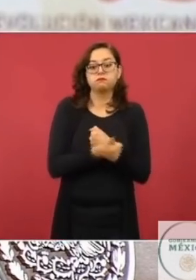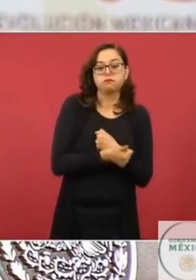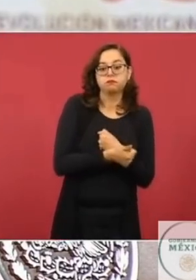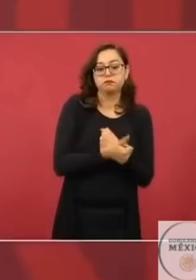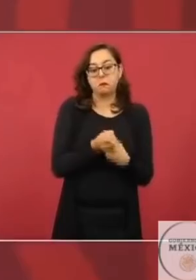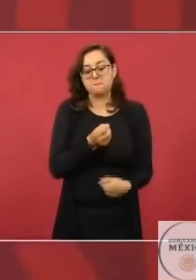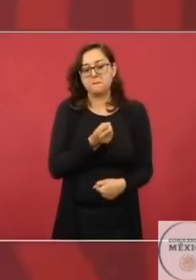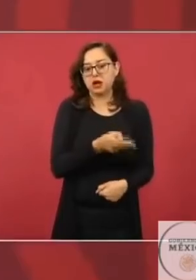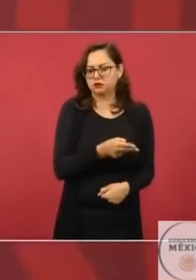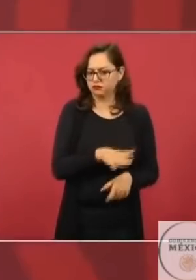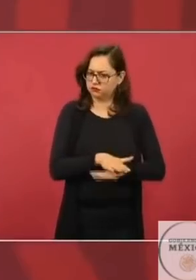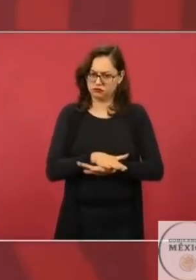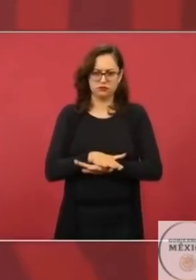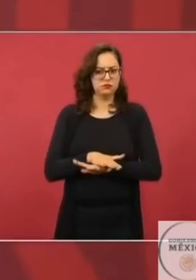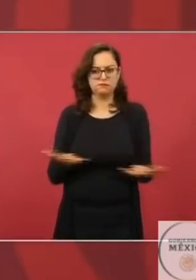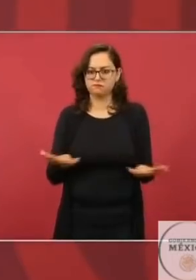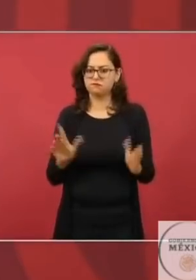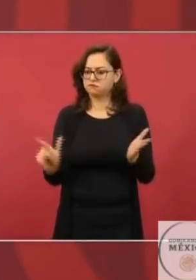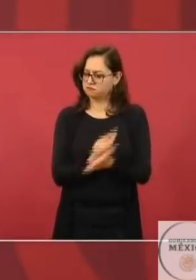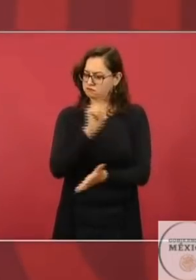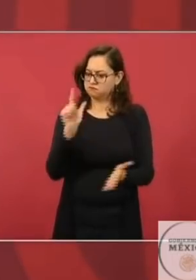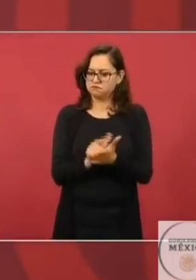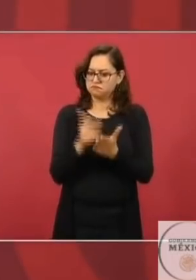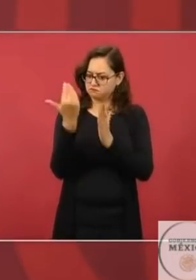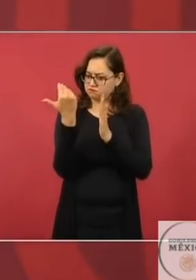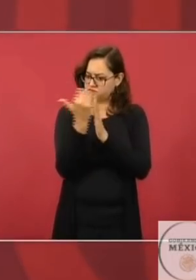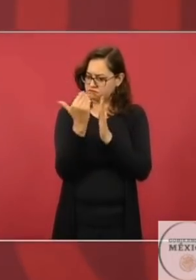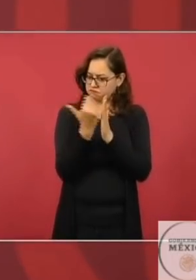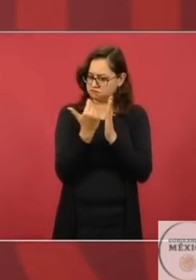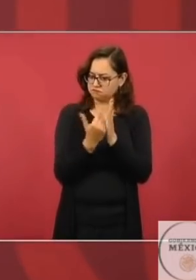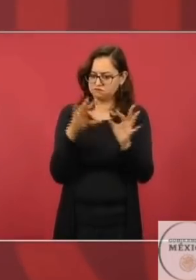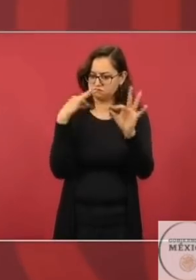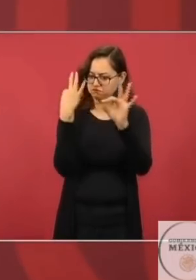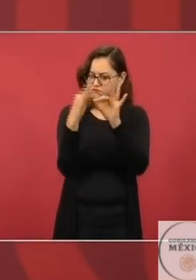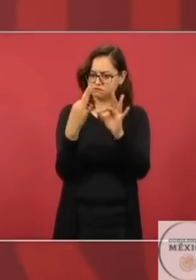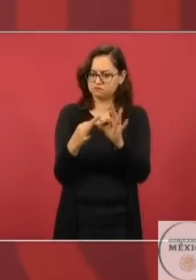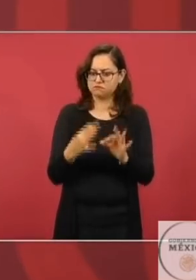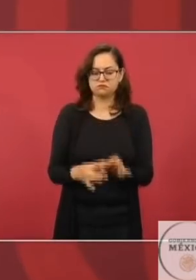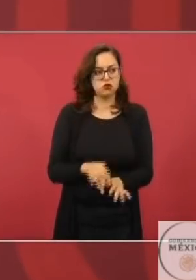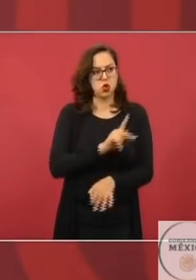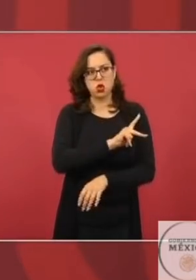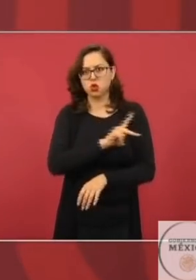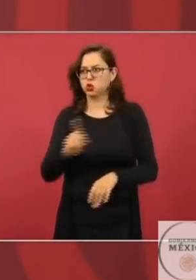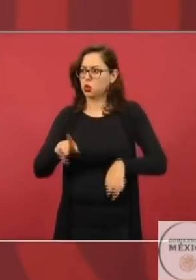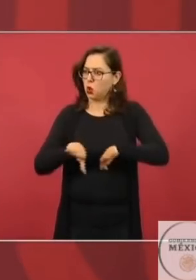pues se está haciendo lo que